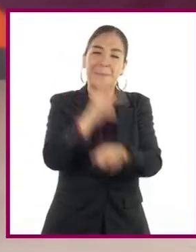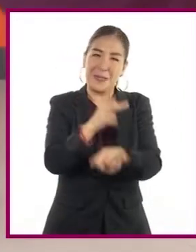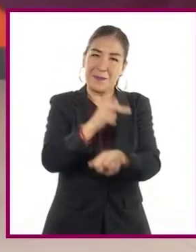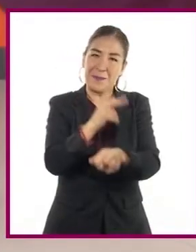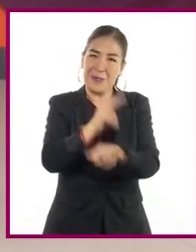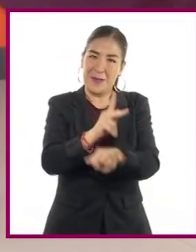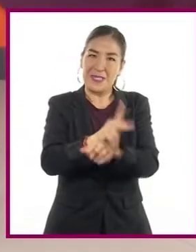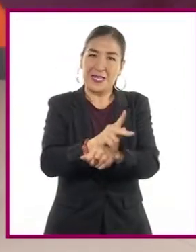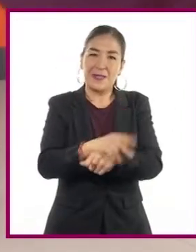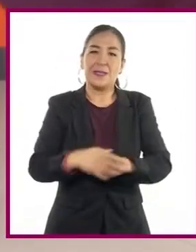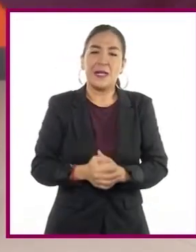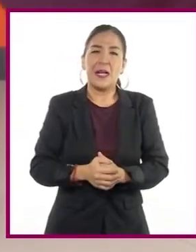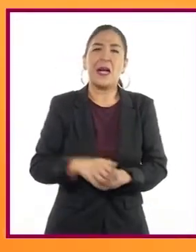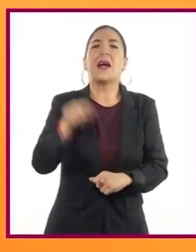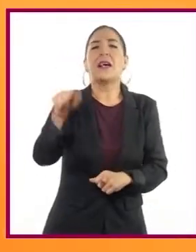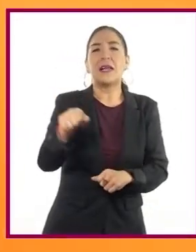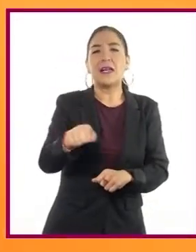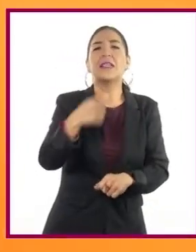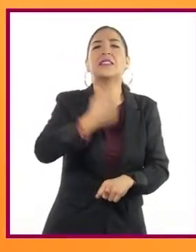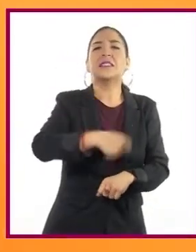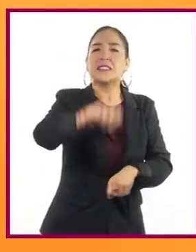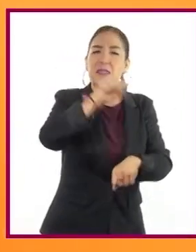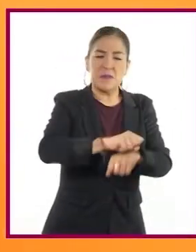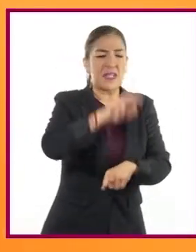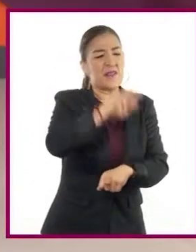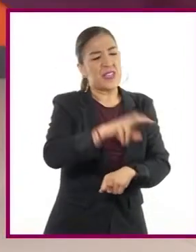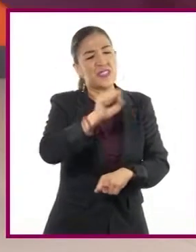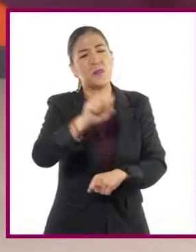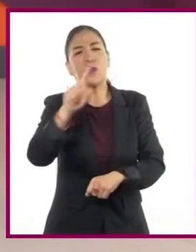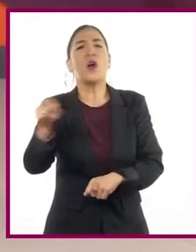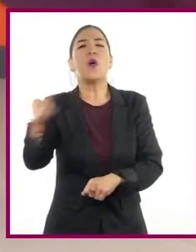Habitualmente, los fines de semana, mi hermana y su familia